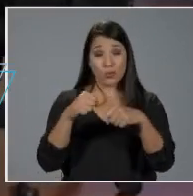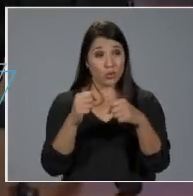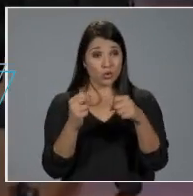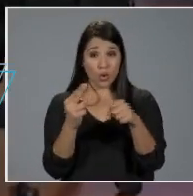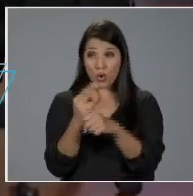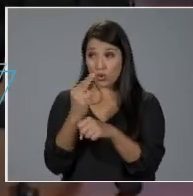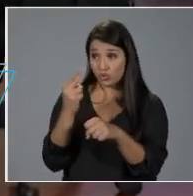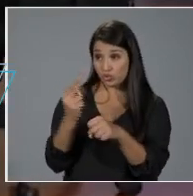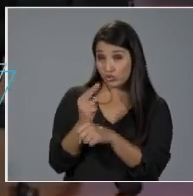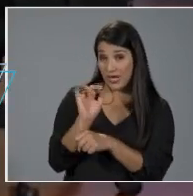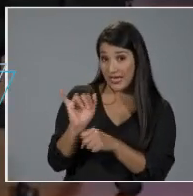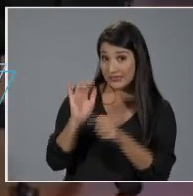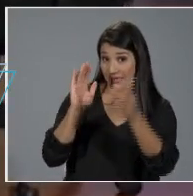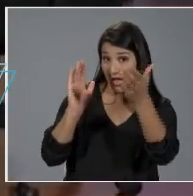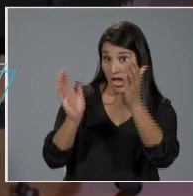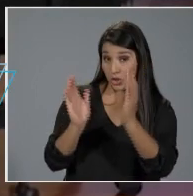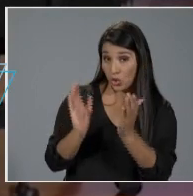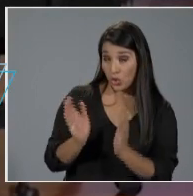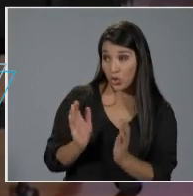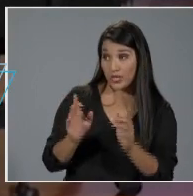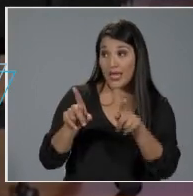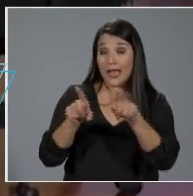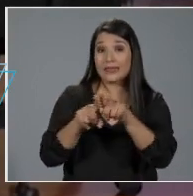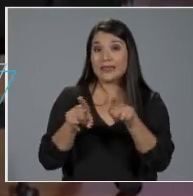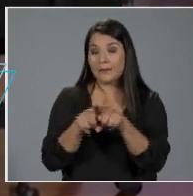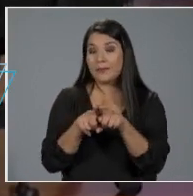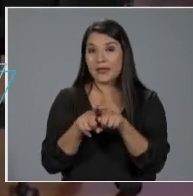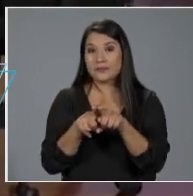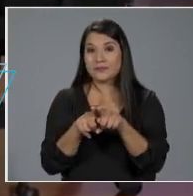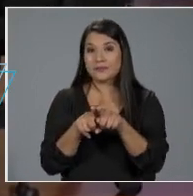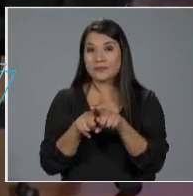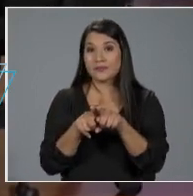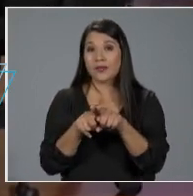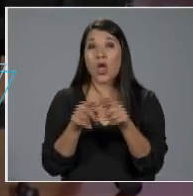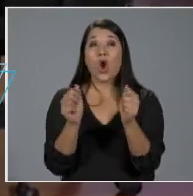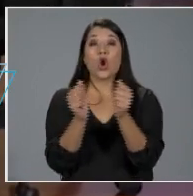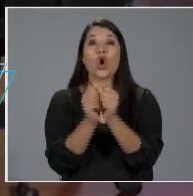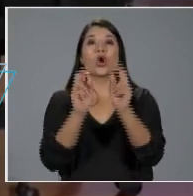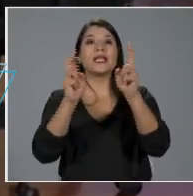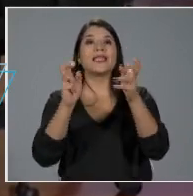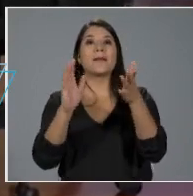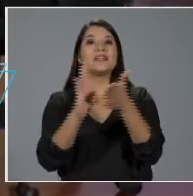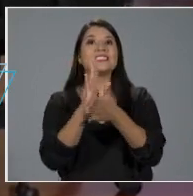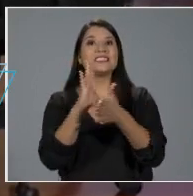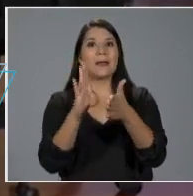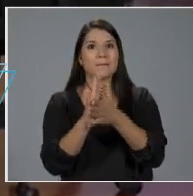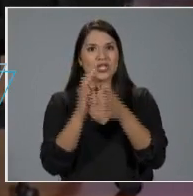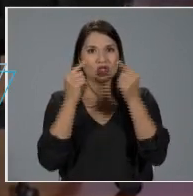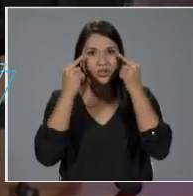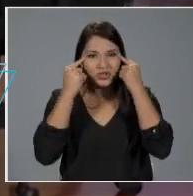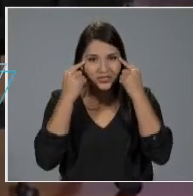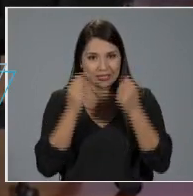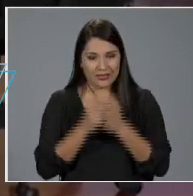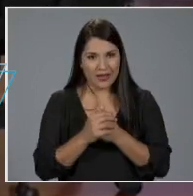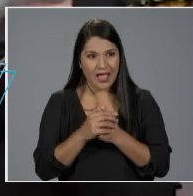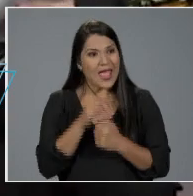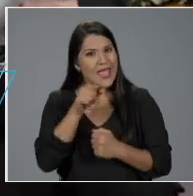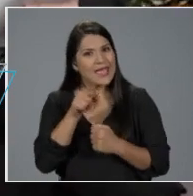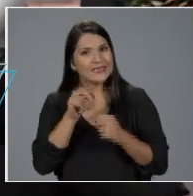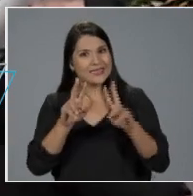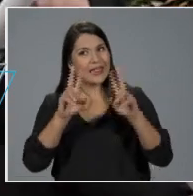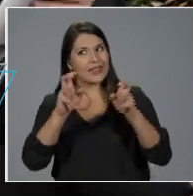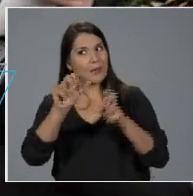esta analogía también, Gina, don Francisco, en el tema del cementazo, un tema que la oposición también, yo